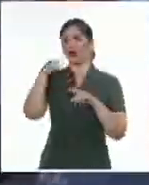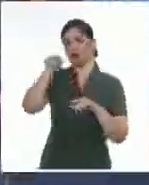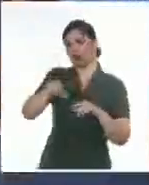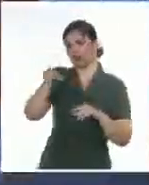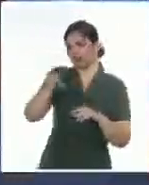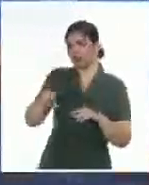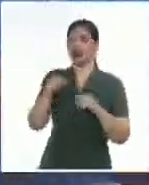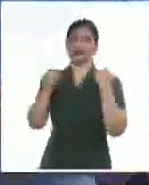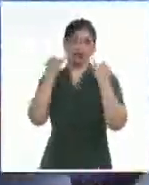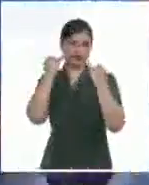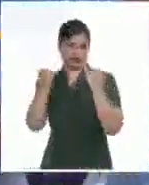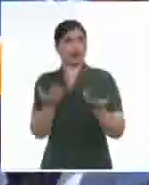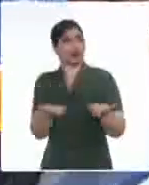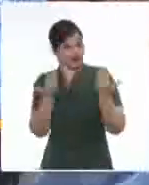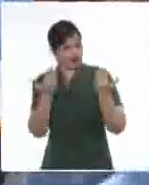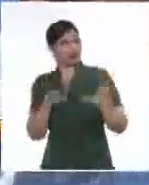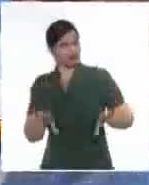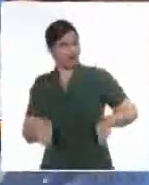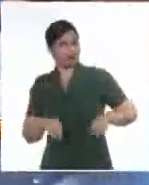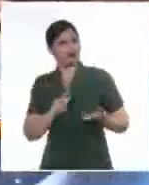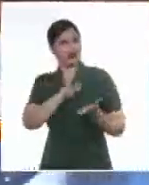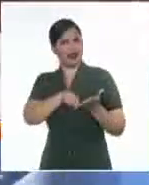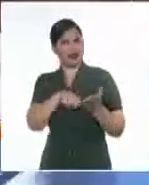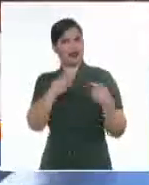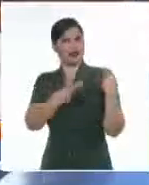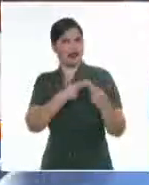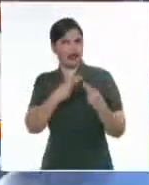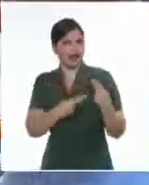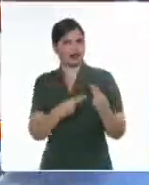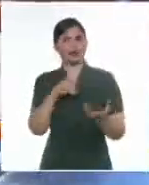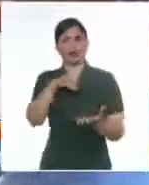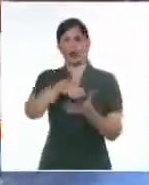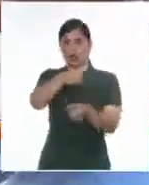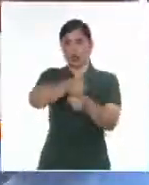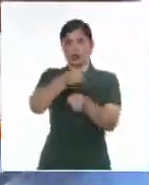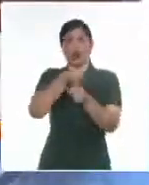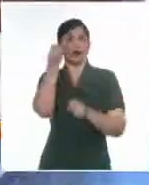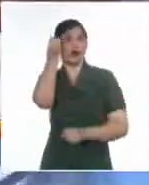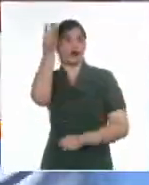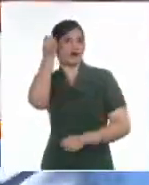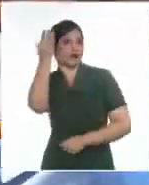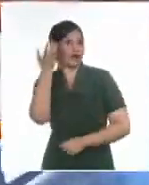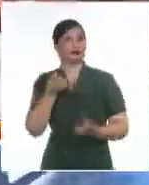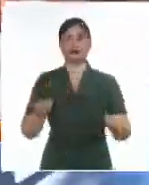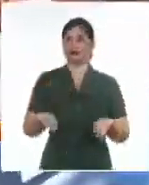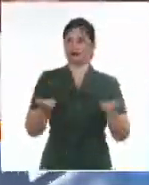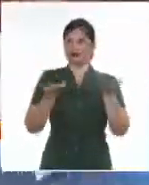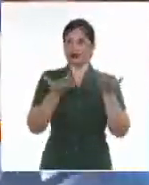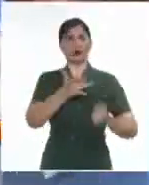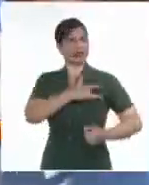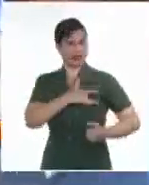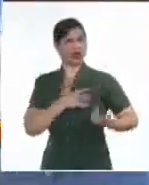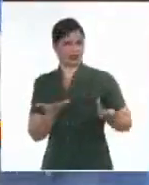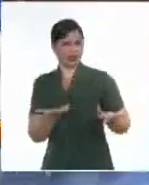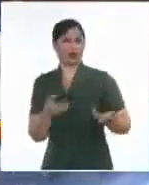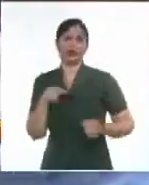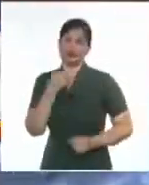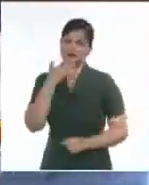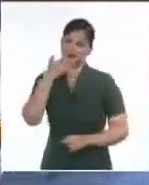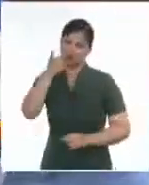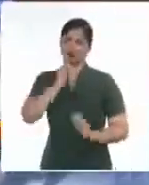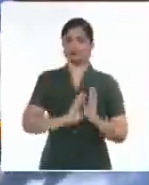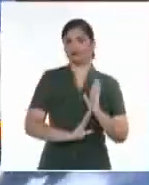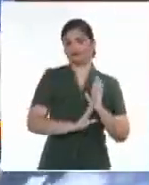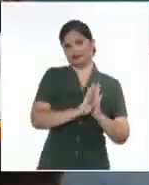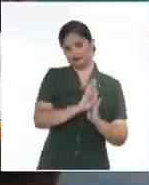esos colectivos donde no se detienen y siguen buscando alternativas, es lo que nos alienta que podemos seguir adelante y superar esta situación